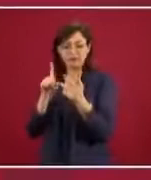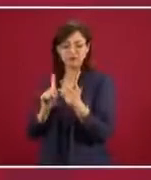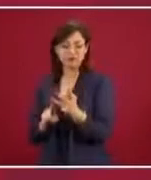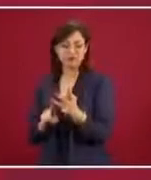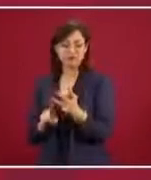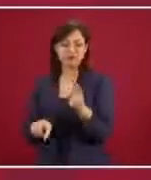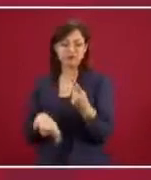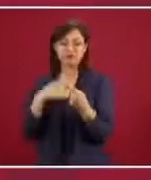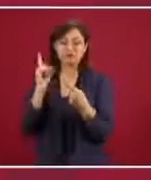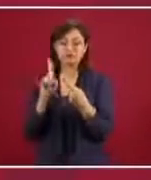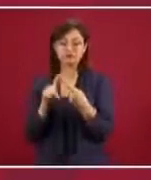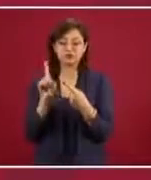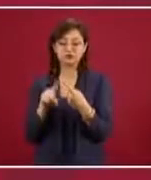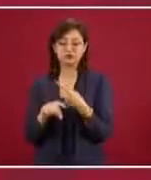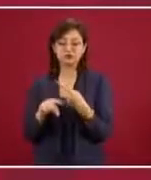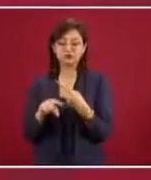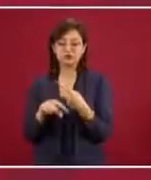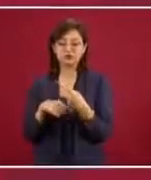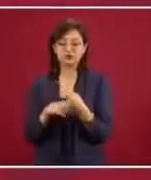Una,